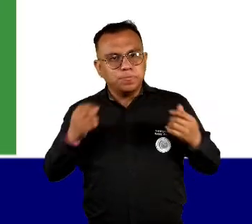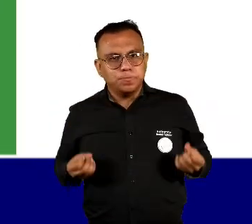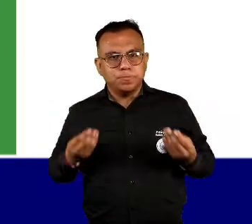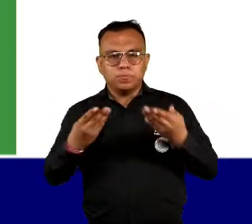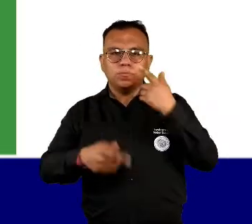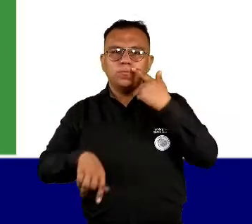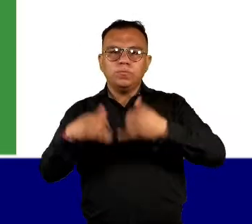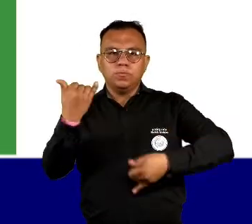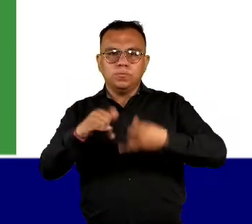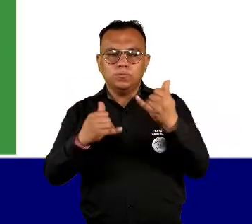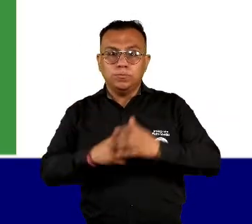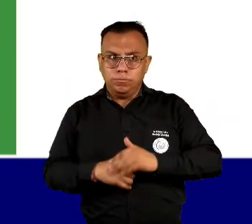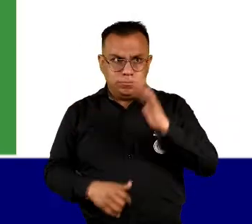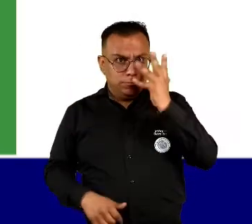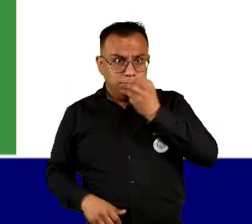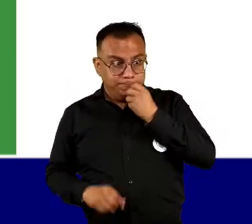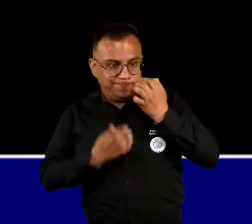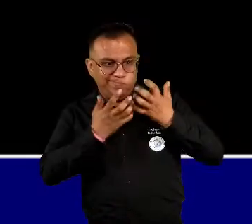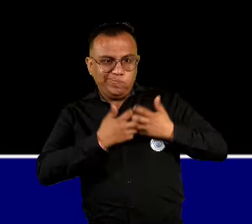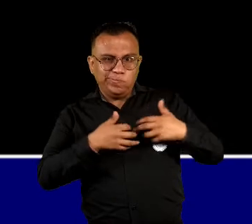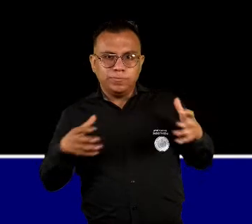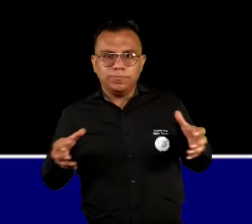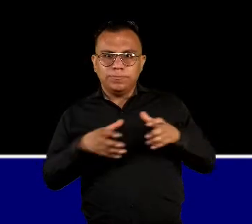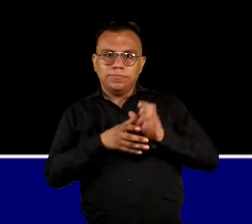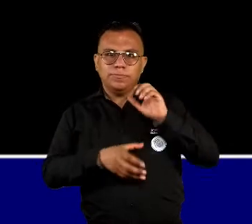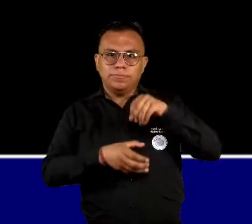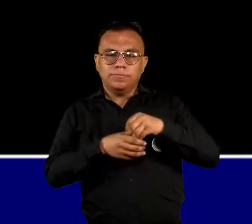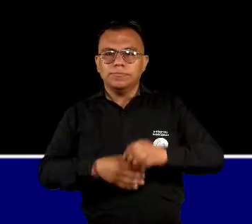videojuegos la industria